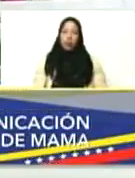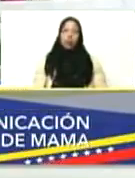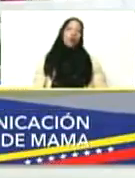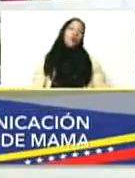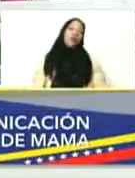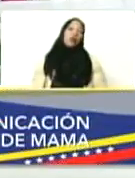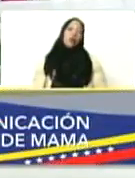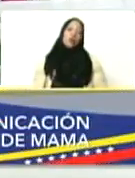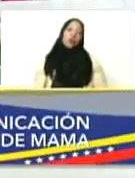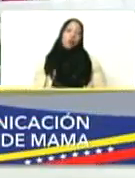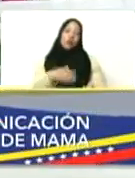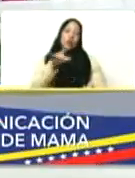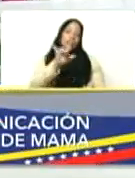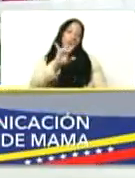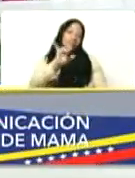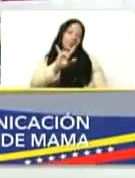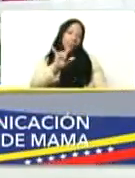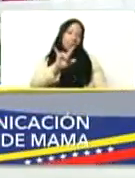Cilia, te queremos.